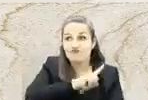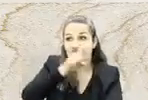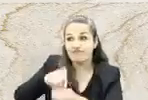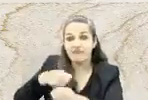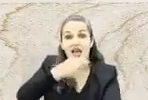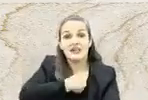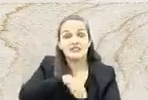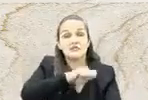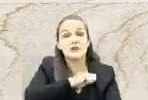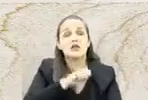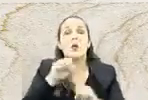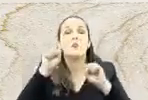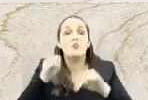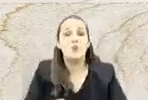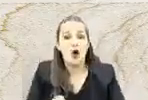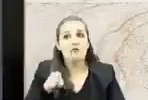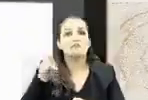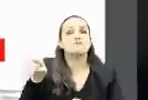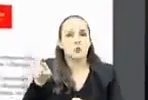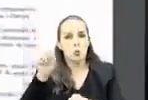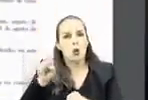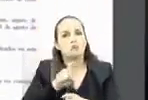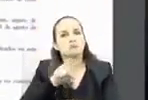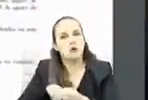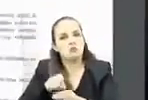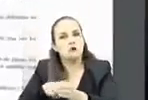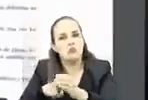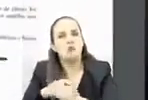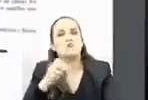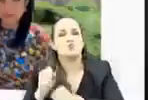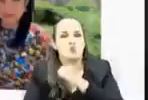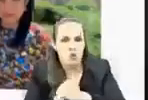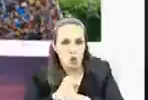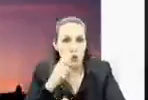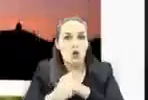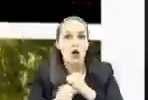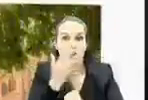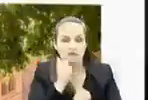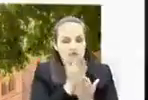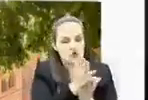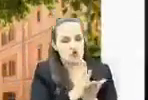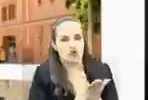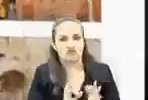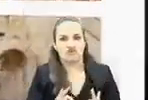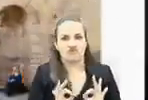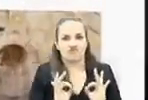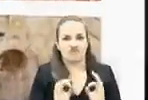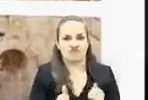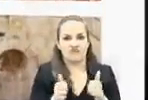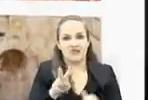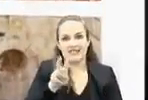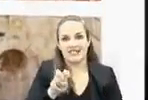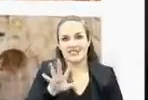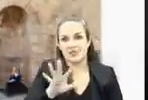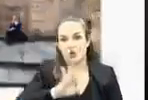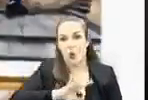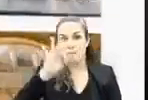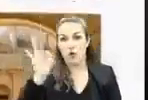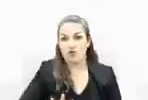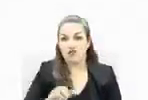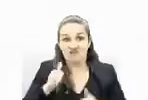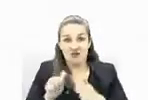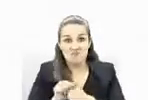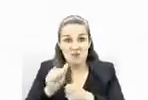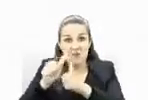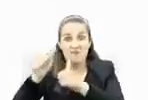de un curso académico con opción de ser renovada para 2022 si se cumple con el 75% de los créditos